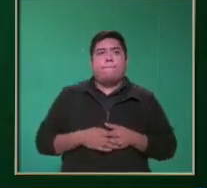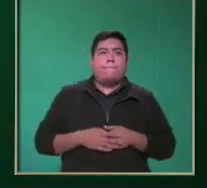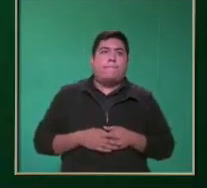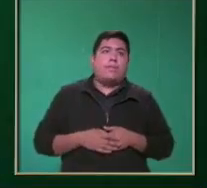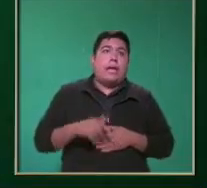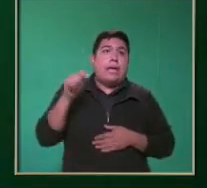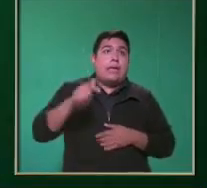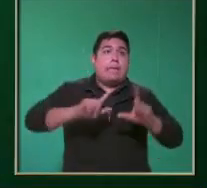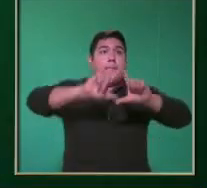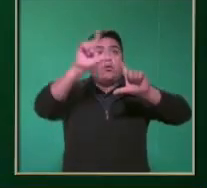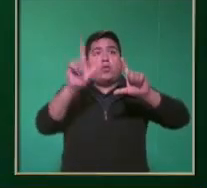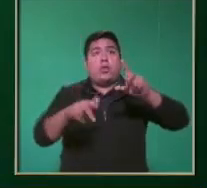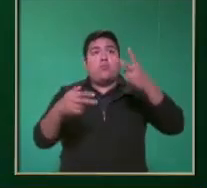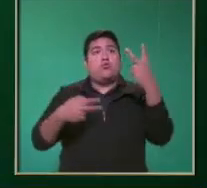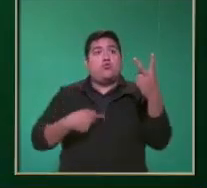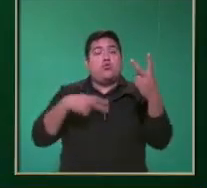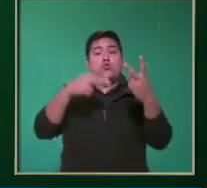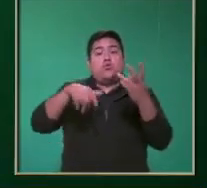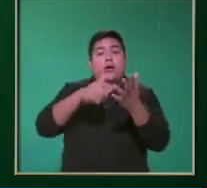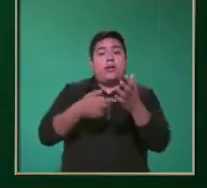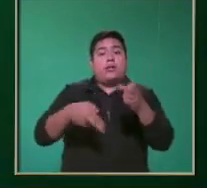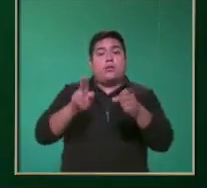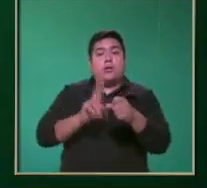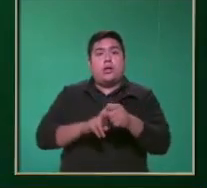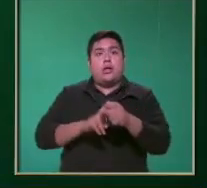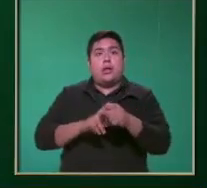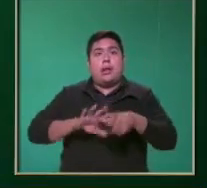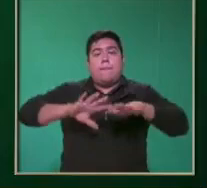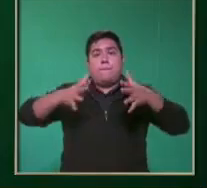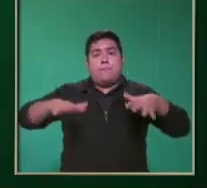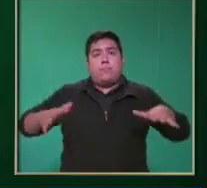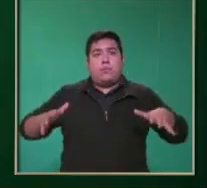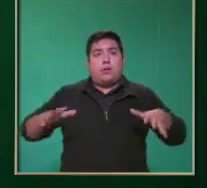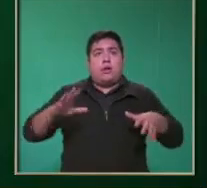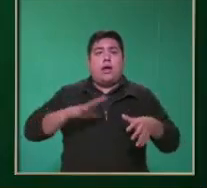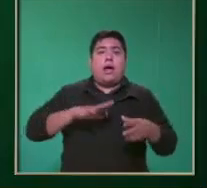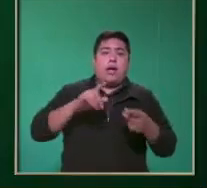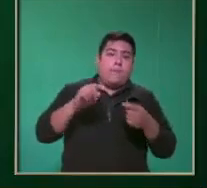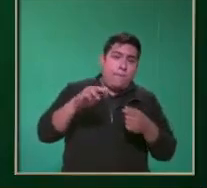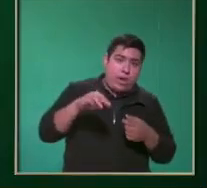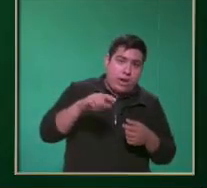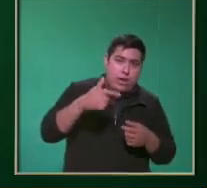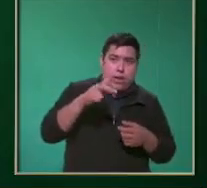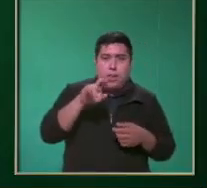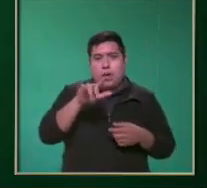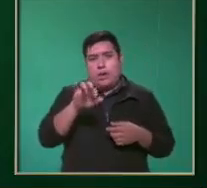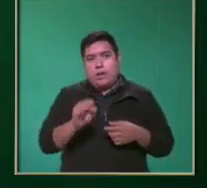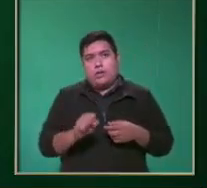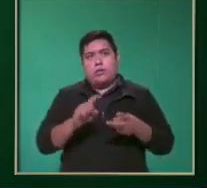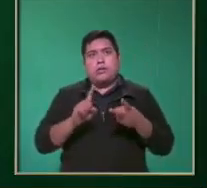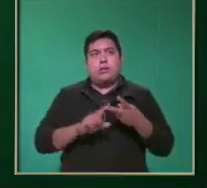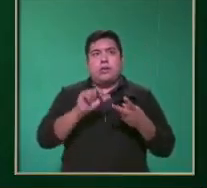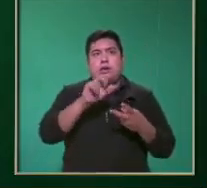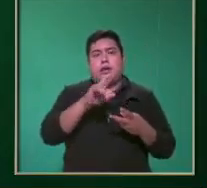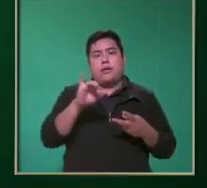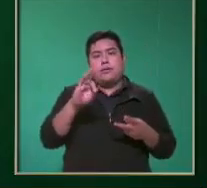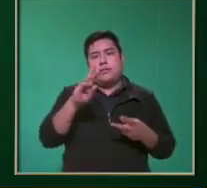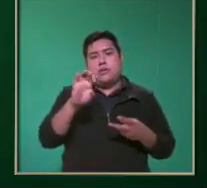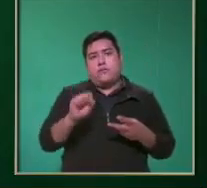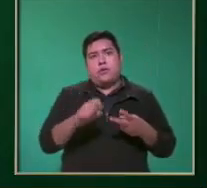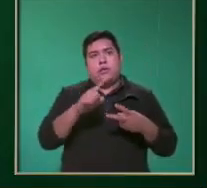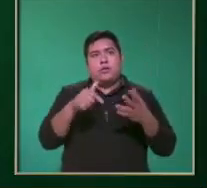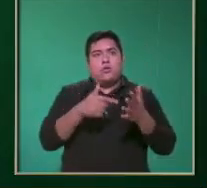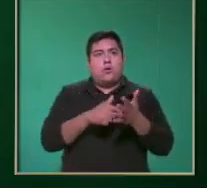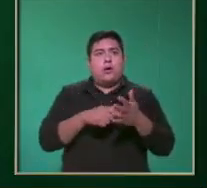En México tenemos dos regiones naturales en las zonas marinas. Contamos con manglares y arrecifes de coral. Estas regiones se